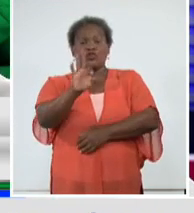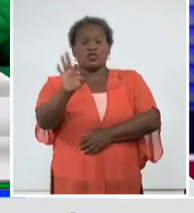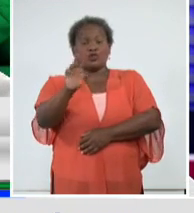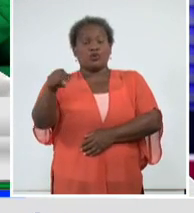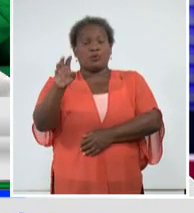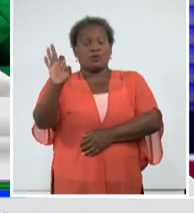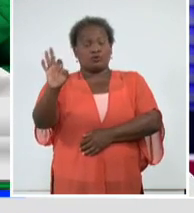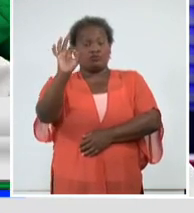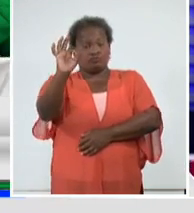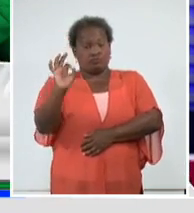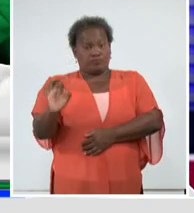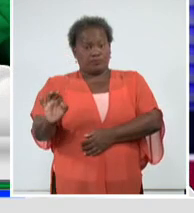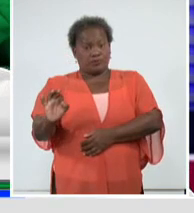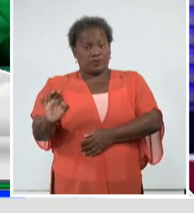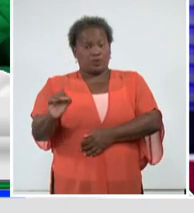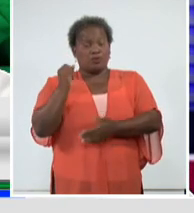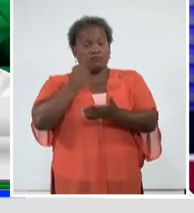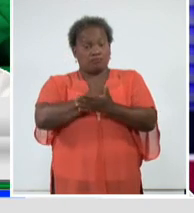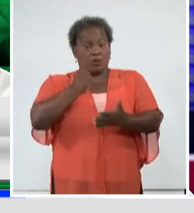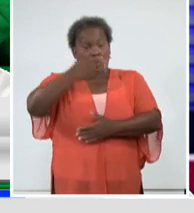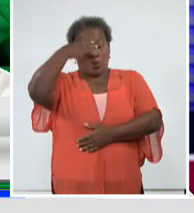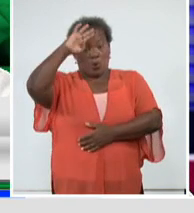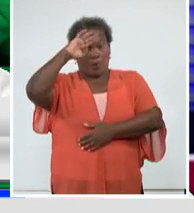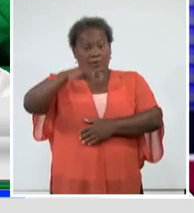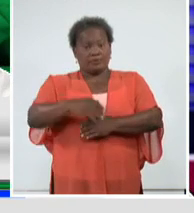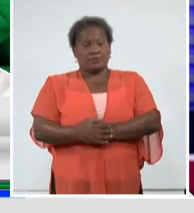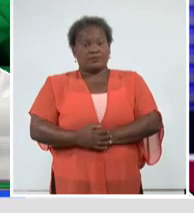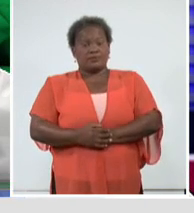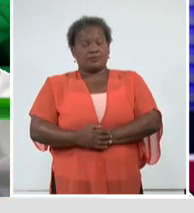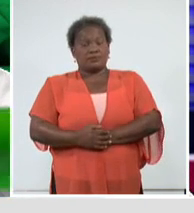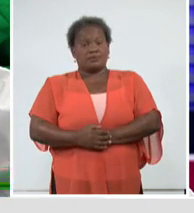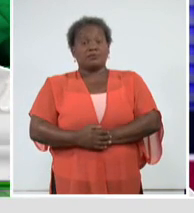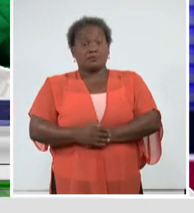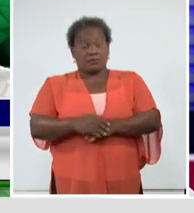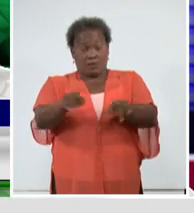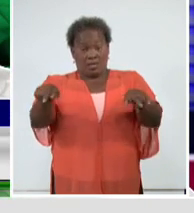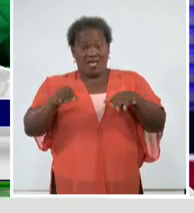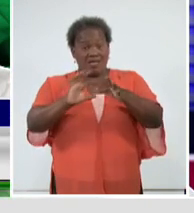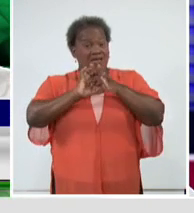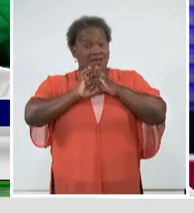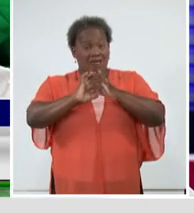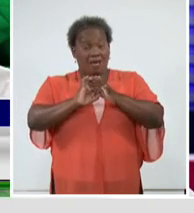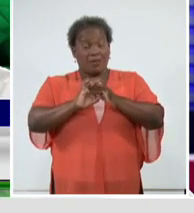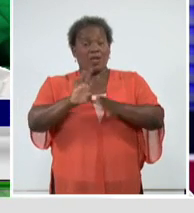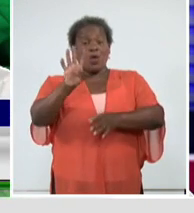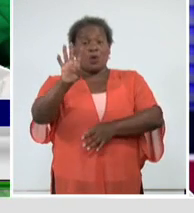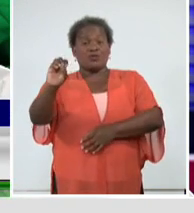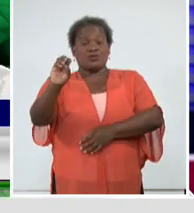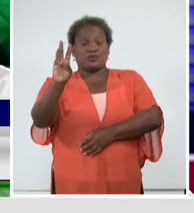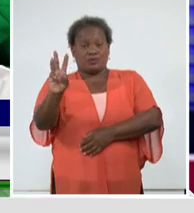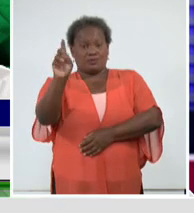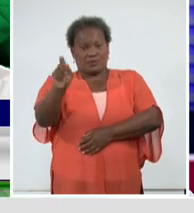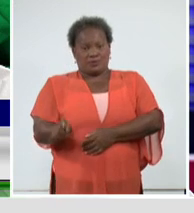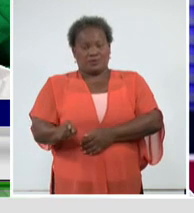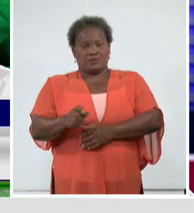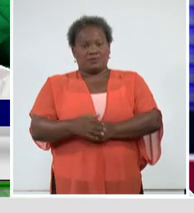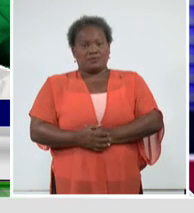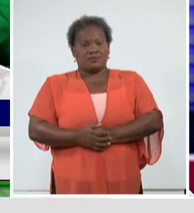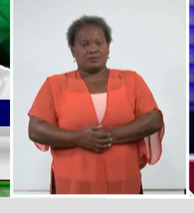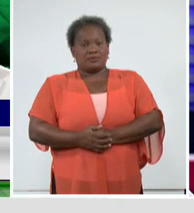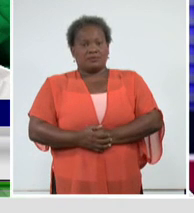88,8% de todos los diagnosticados en Cuba. En terapia intensiva, 403 pacientes.